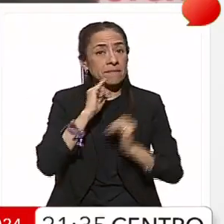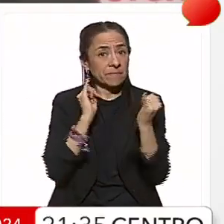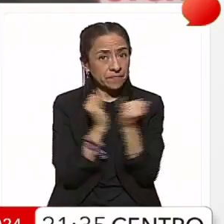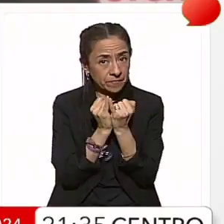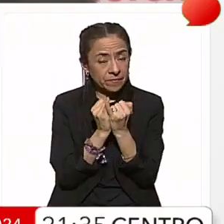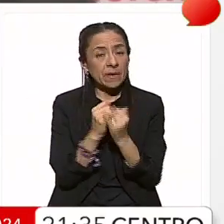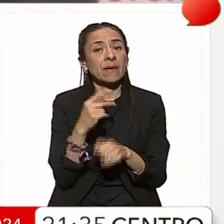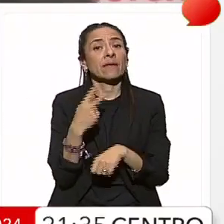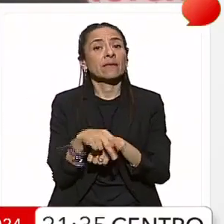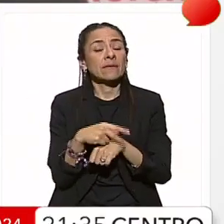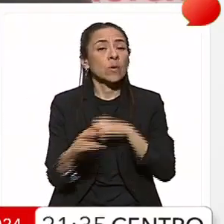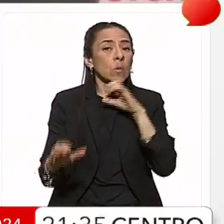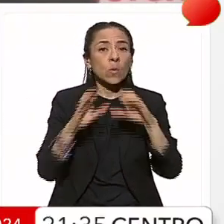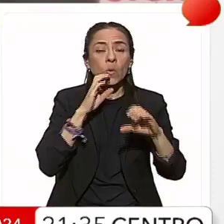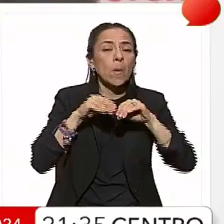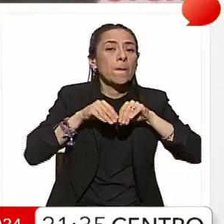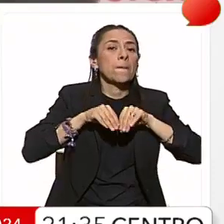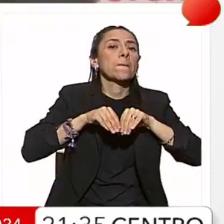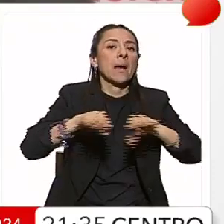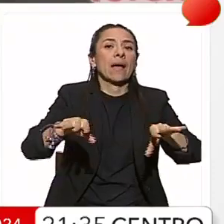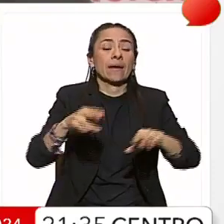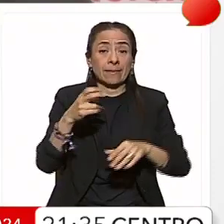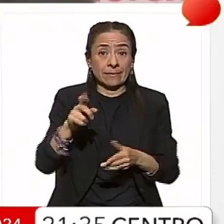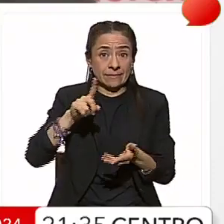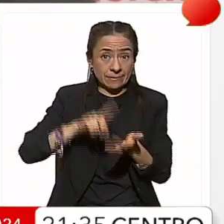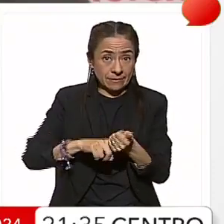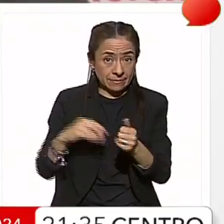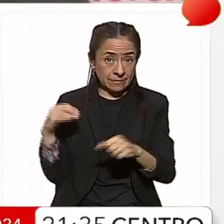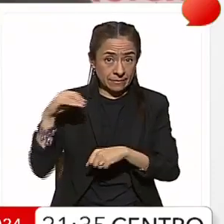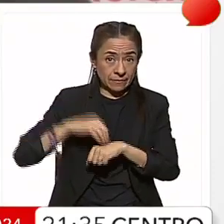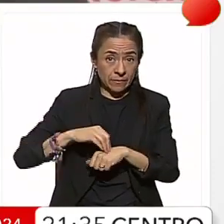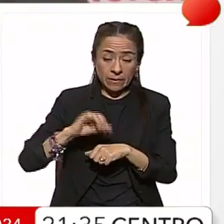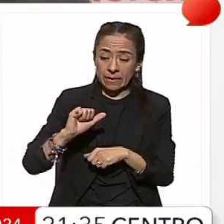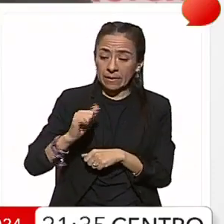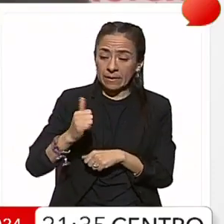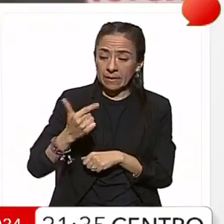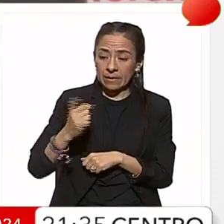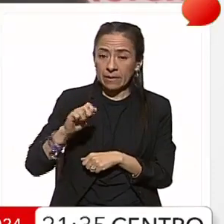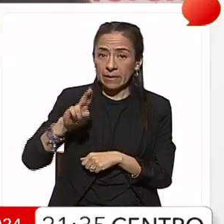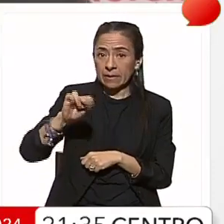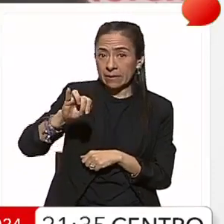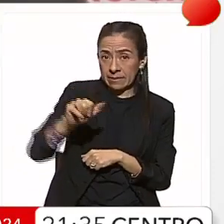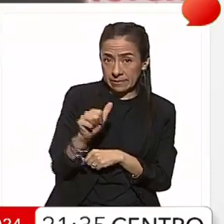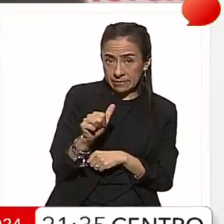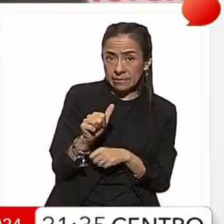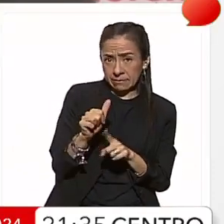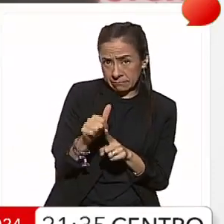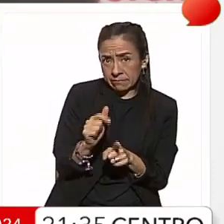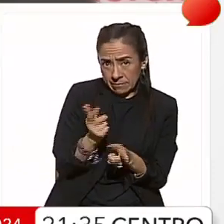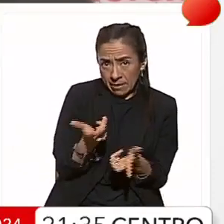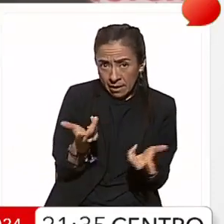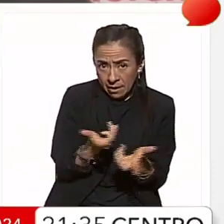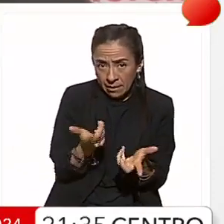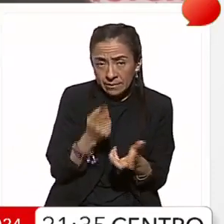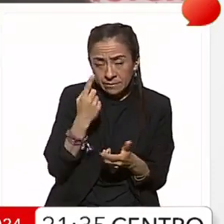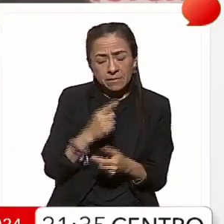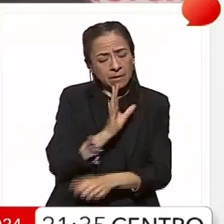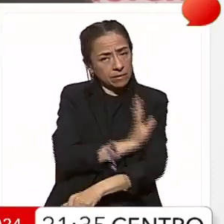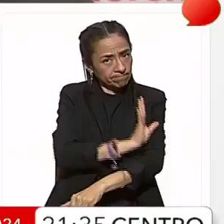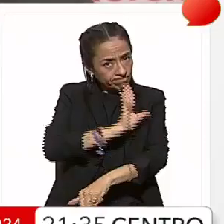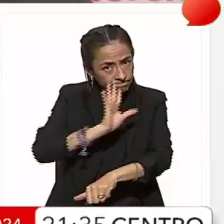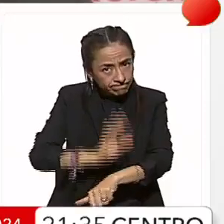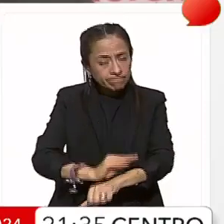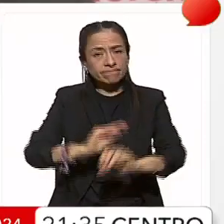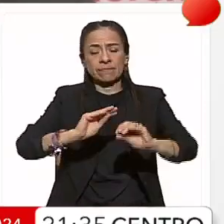Telecomunicaciones. Esta agencia no solo va a cumplir estas funciones en la parte de